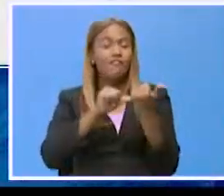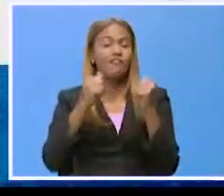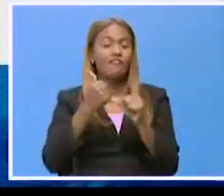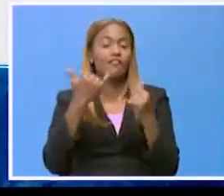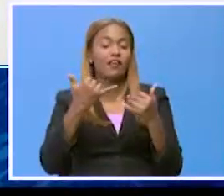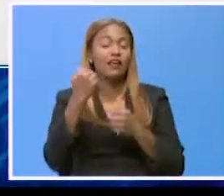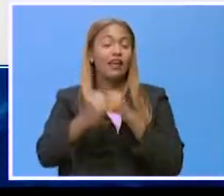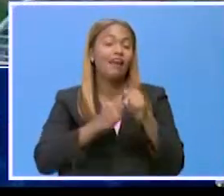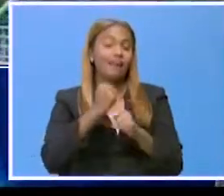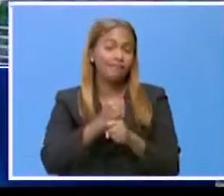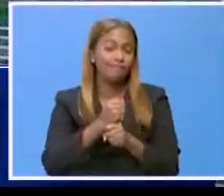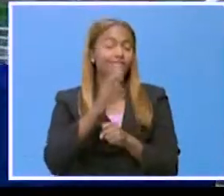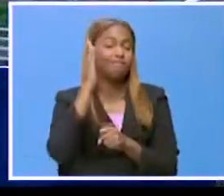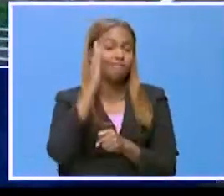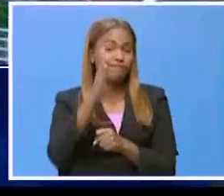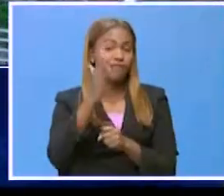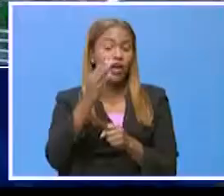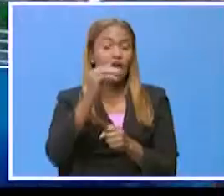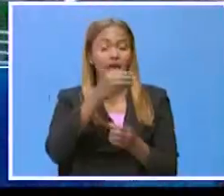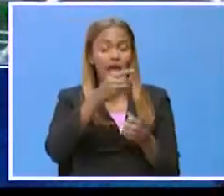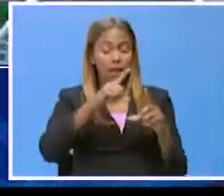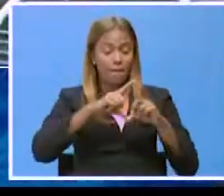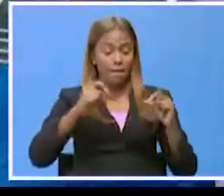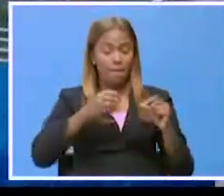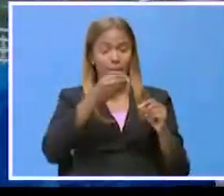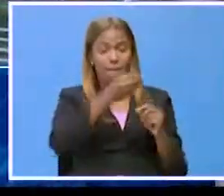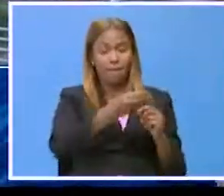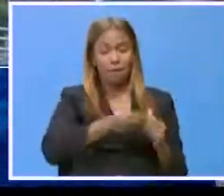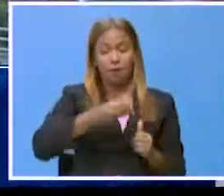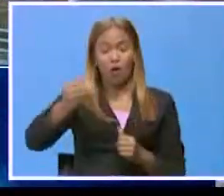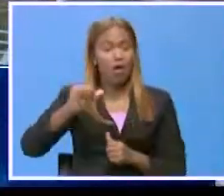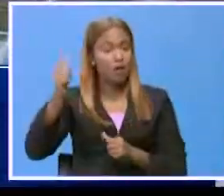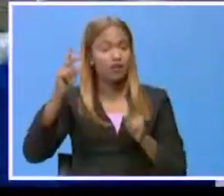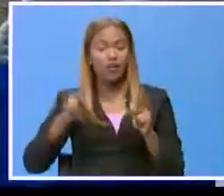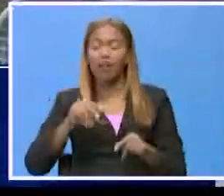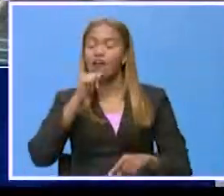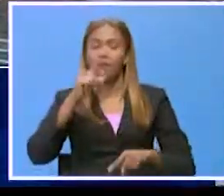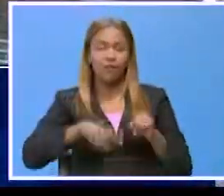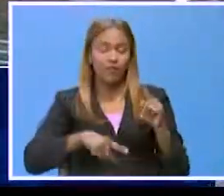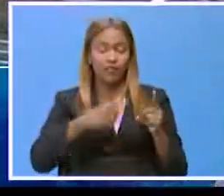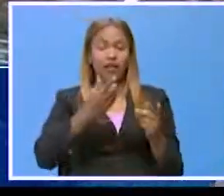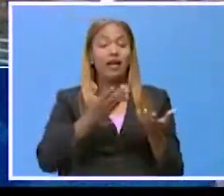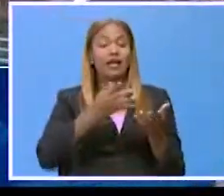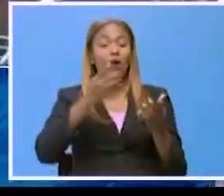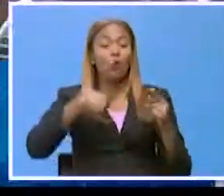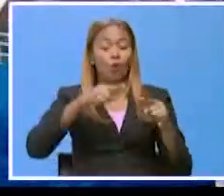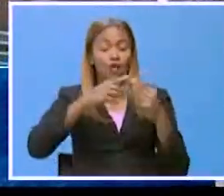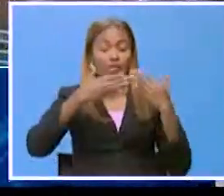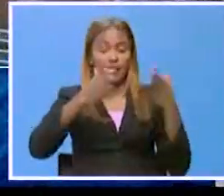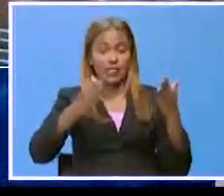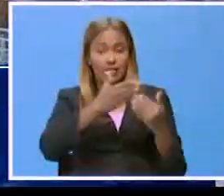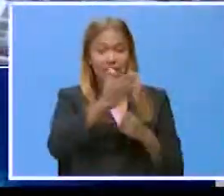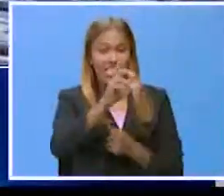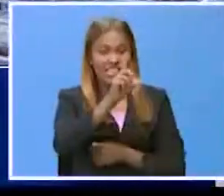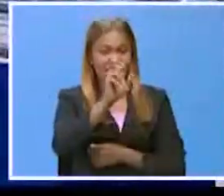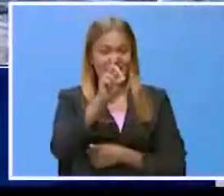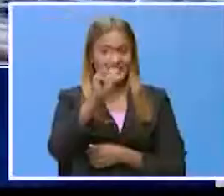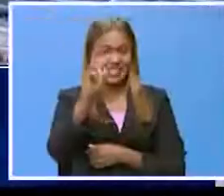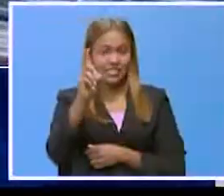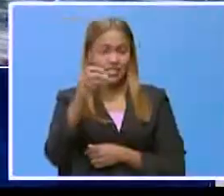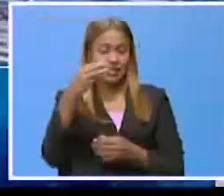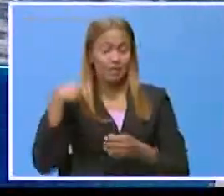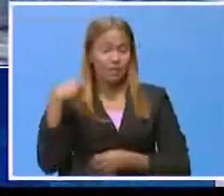intransferible tan pronto entre en vigencia los miembros de la dncd debidamente identificados podrán adquirir su